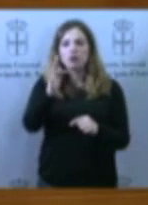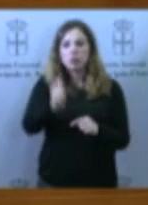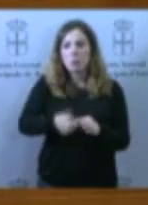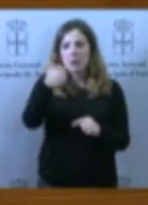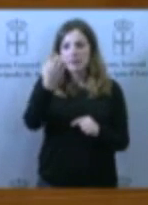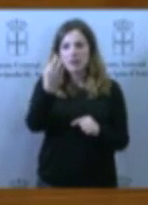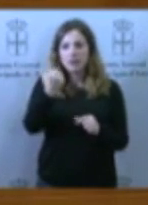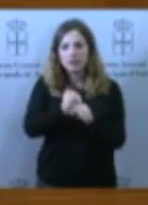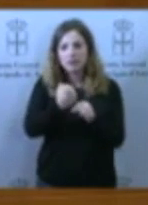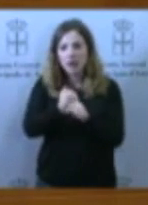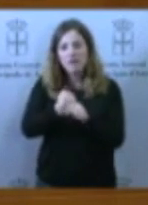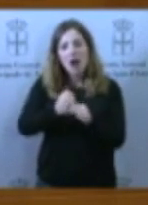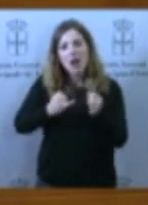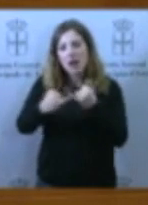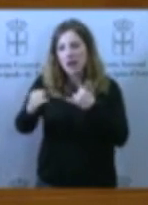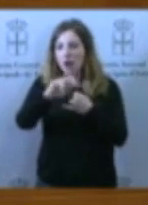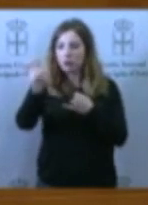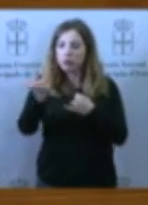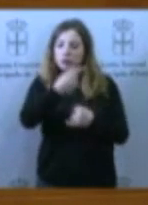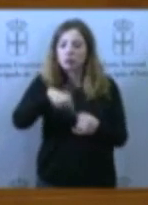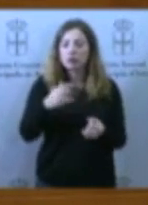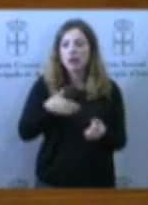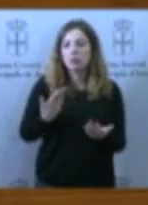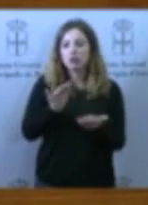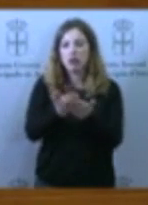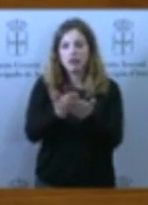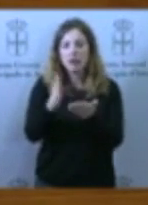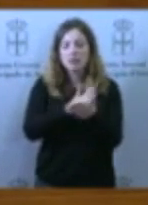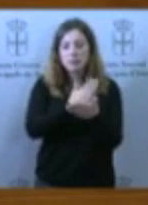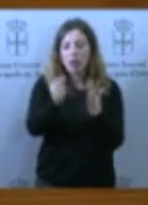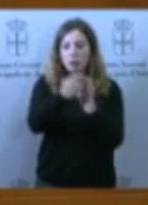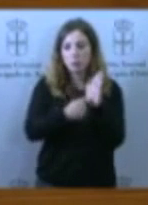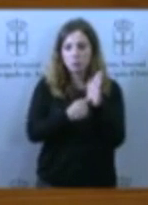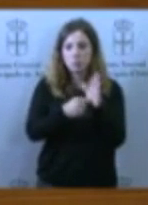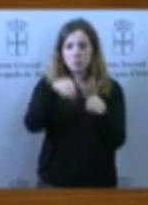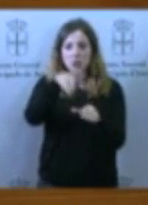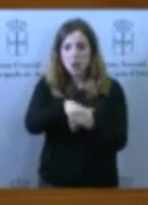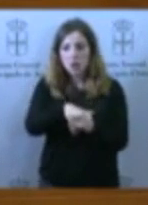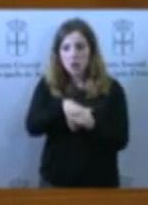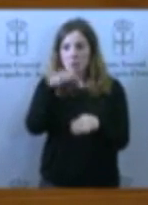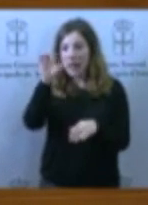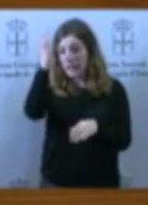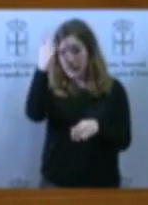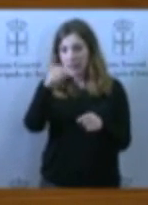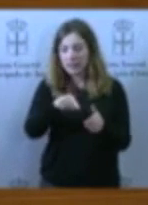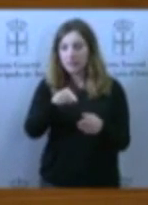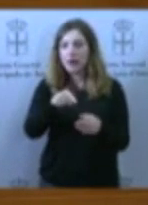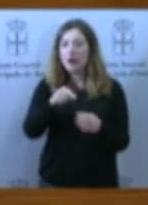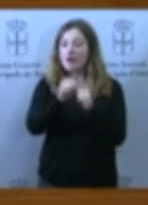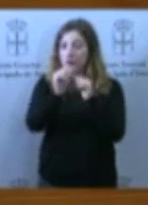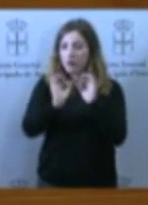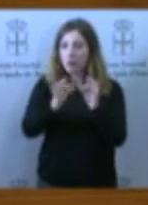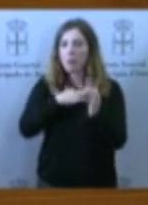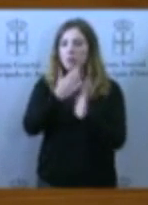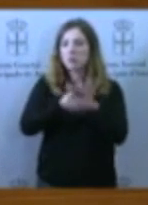trabajar en otra línea. Es por ello que queremos solicitar la votación por puntos para esta iniciativa y que de esta manera podamos hablar del